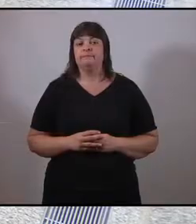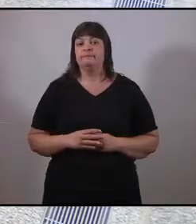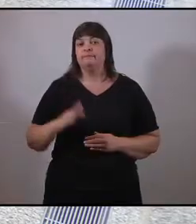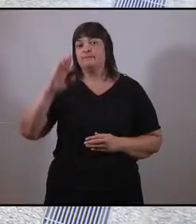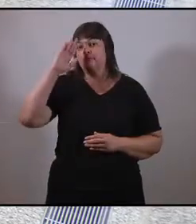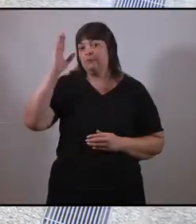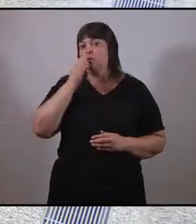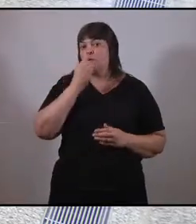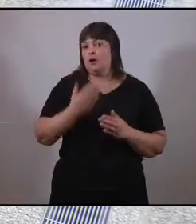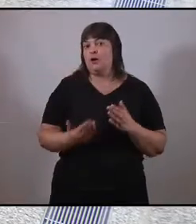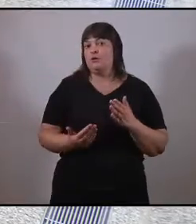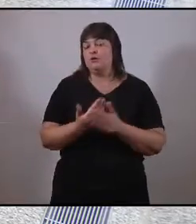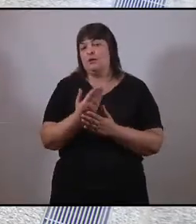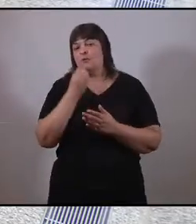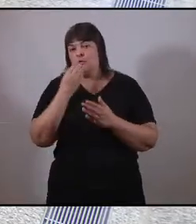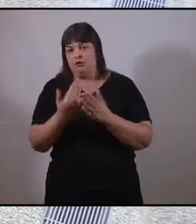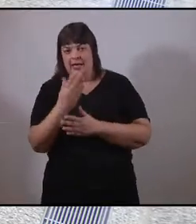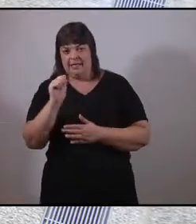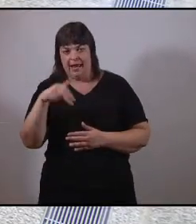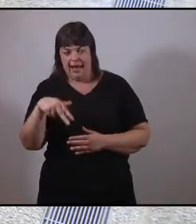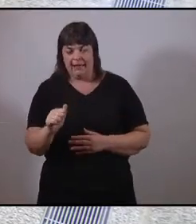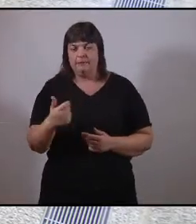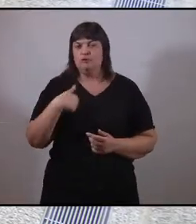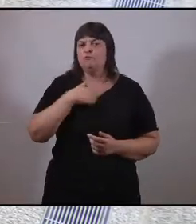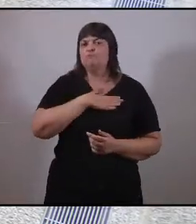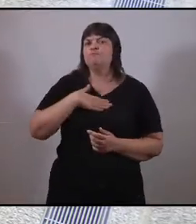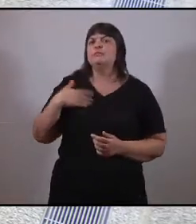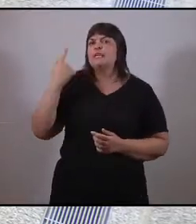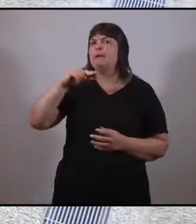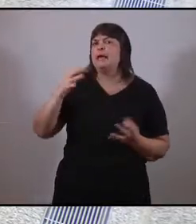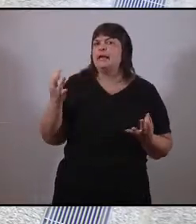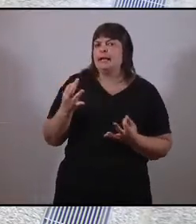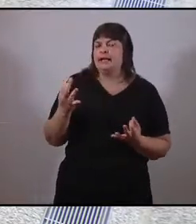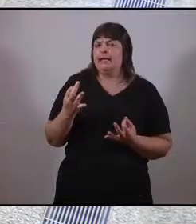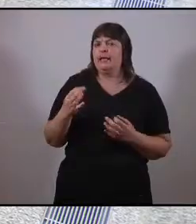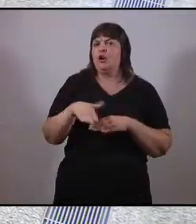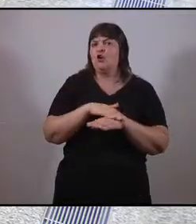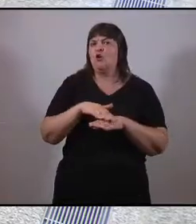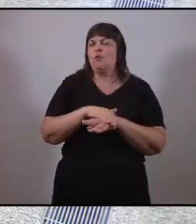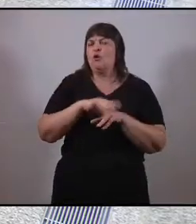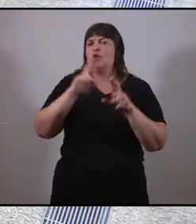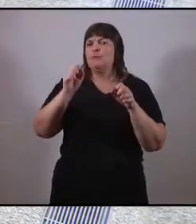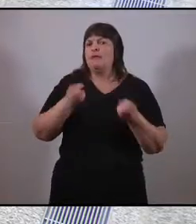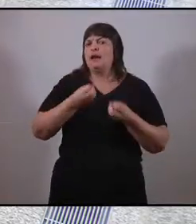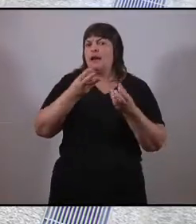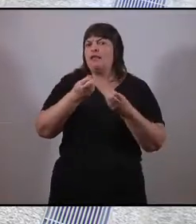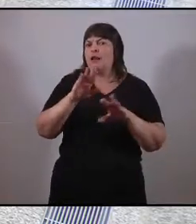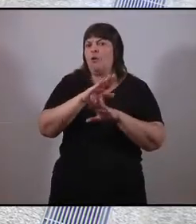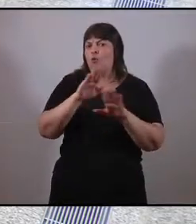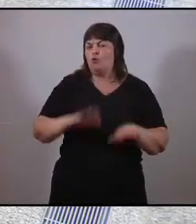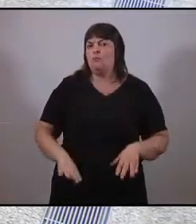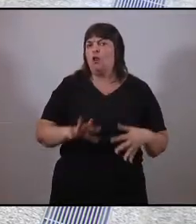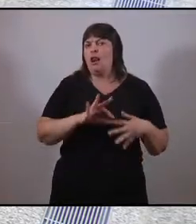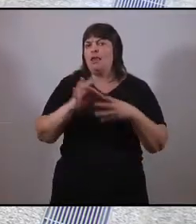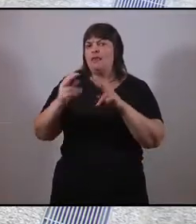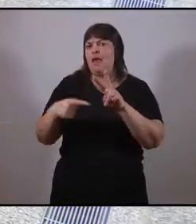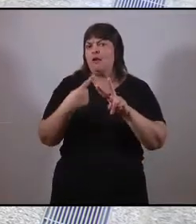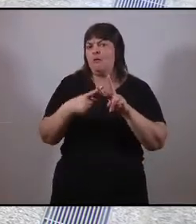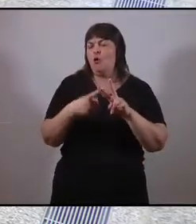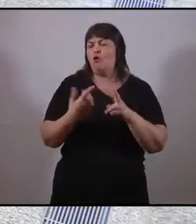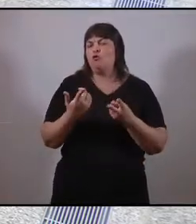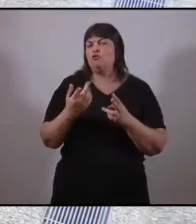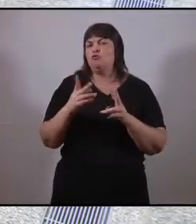Buenos días también, Buenos días, consejera. Ana. Yo quisiera saber qué opina el Gobierno respecto a las últimas declaraciones del líder de Vox, un